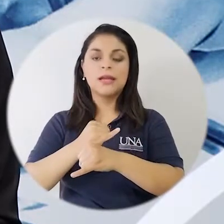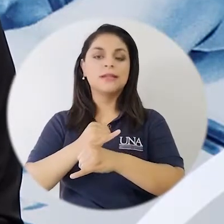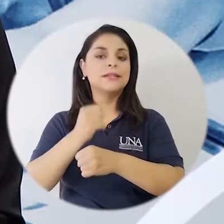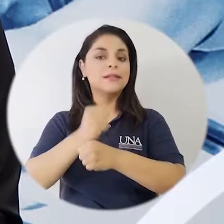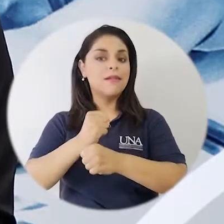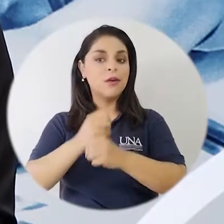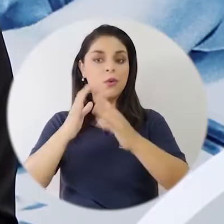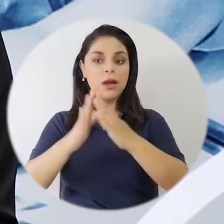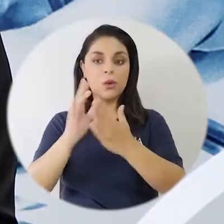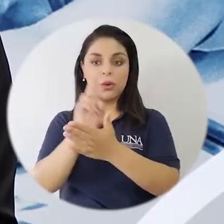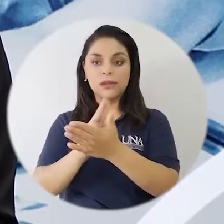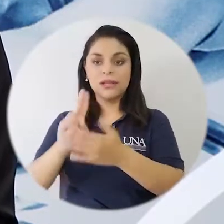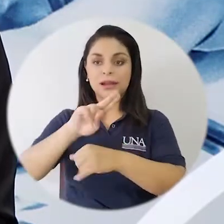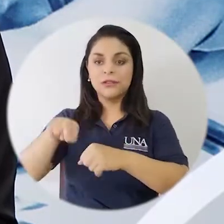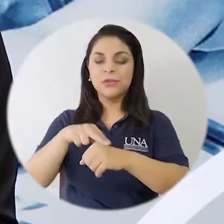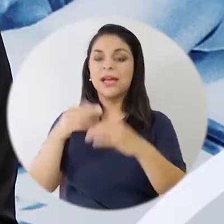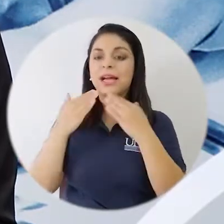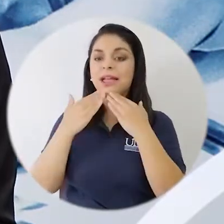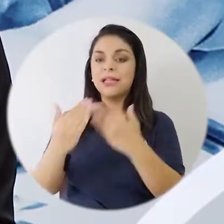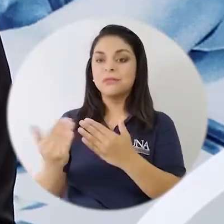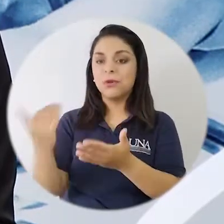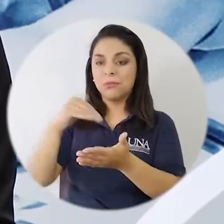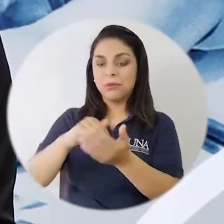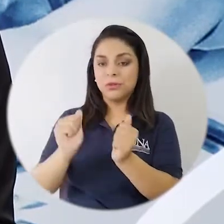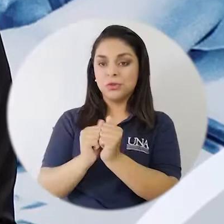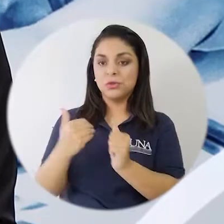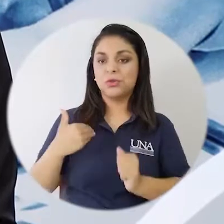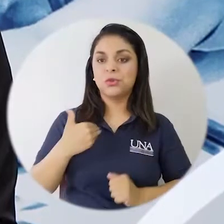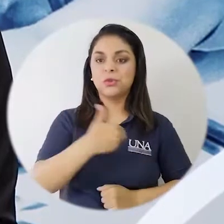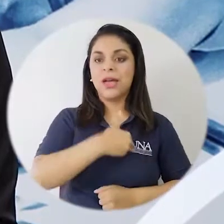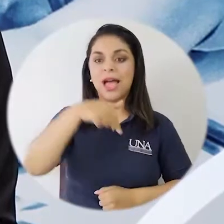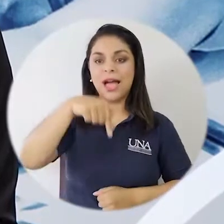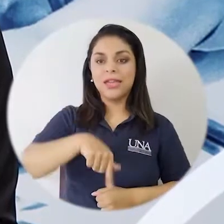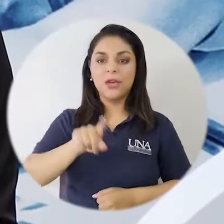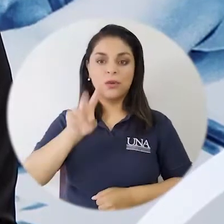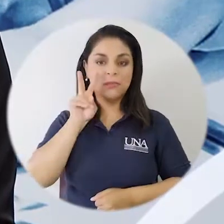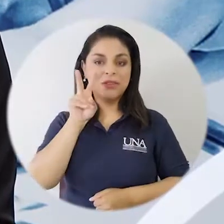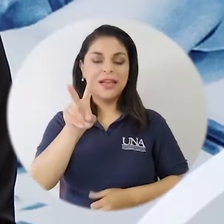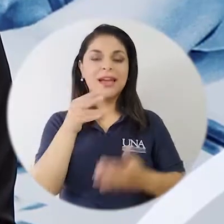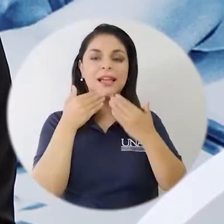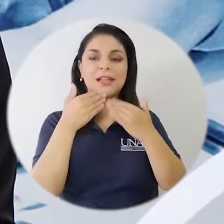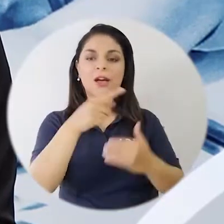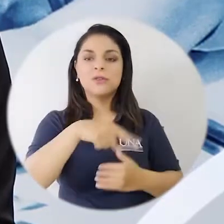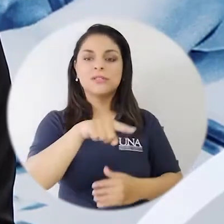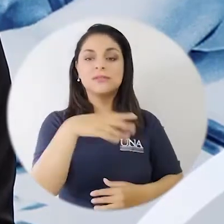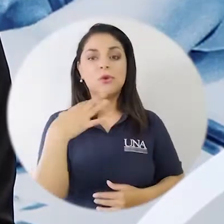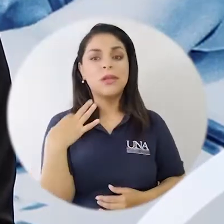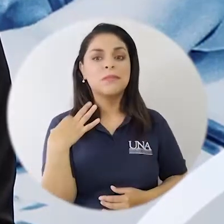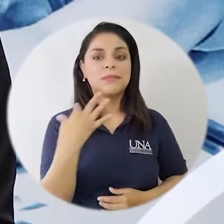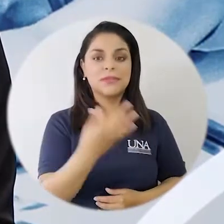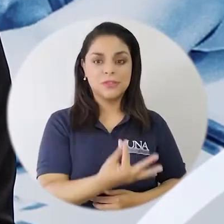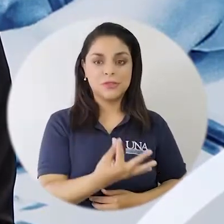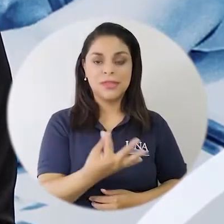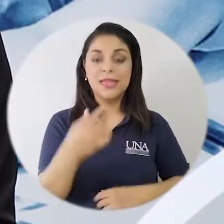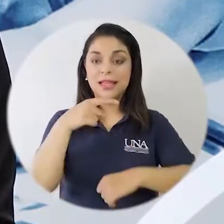de Teletrabajo de la Universidad Nacional. Gracias, Marley, por estar de nuevo con nosotros aquí en Una Mirada. Más bien, muchas gracias, María, por la invitación y por tomar el